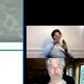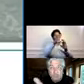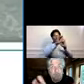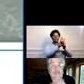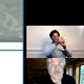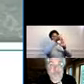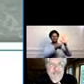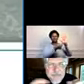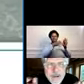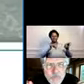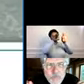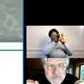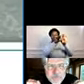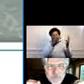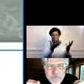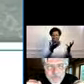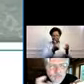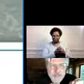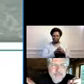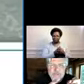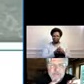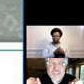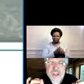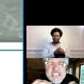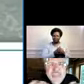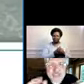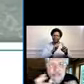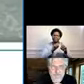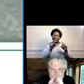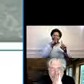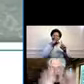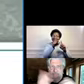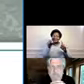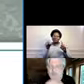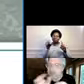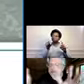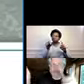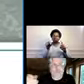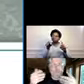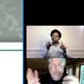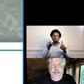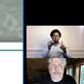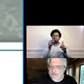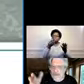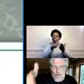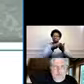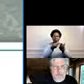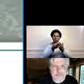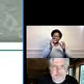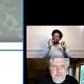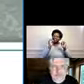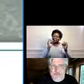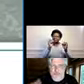entienda el poder de estas dos cosas, de estos dos elementos. Y de hecho, estos dos elementos, cuánto cuestan?